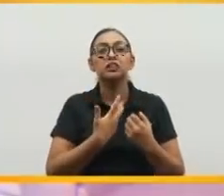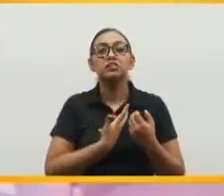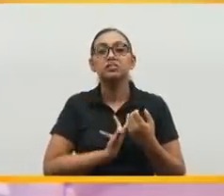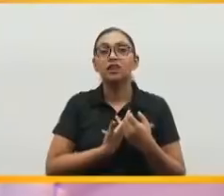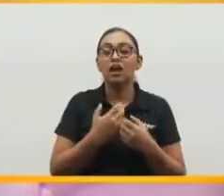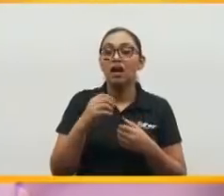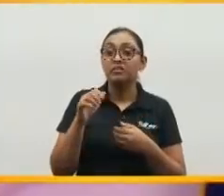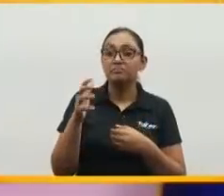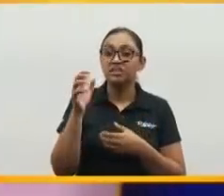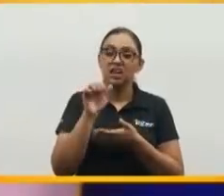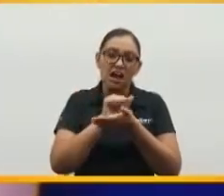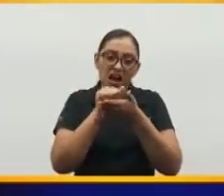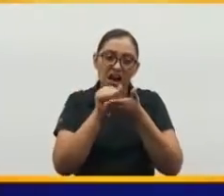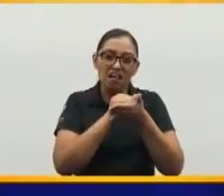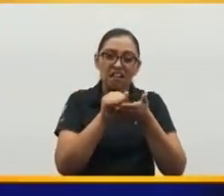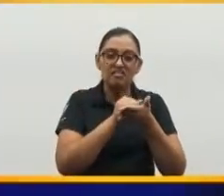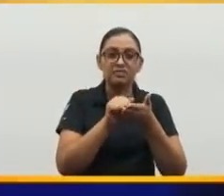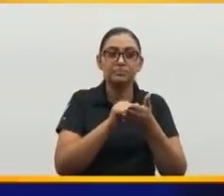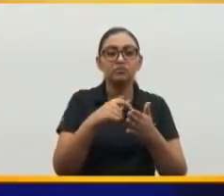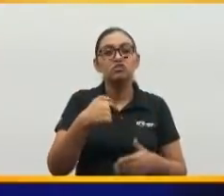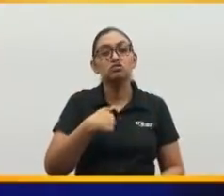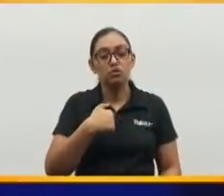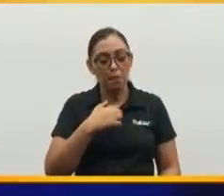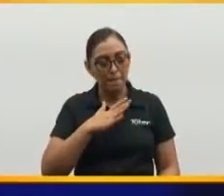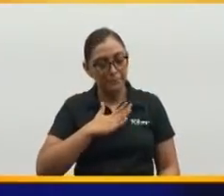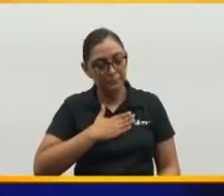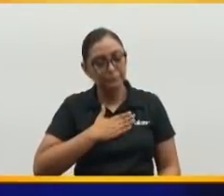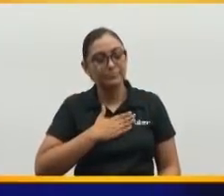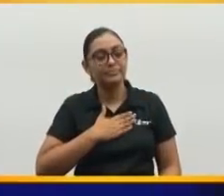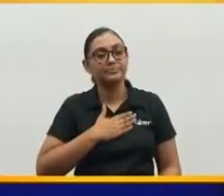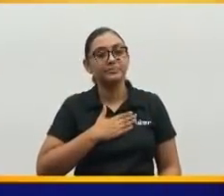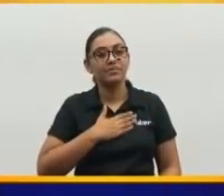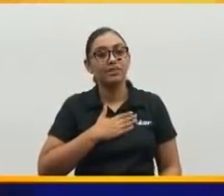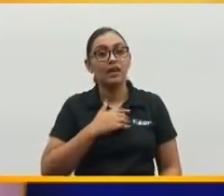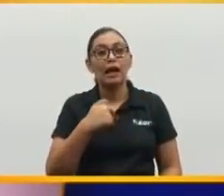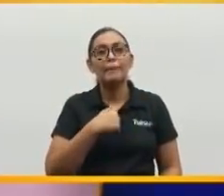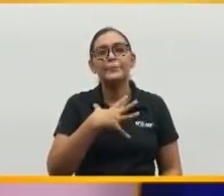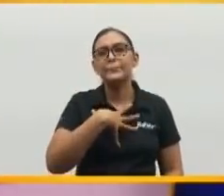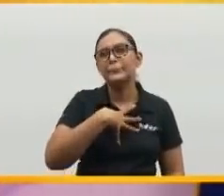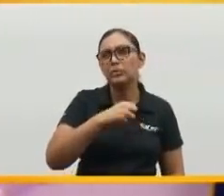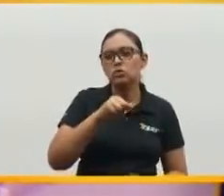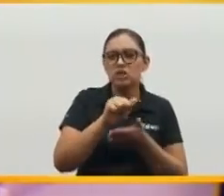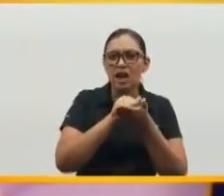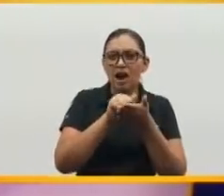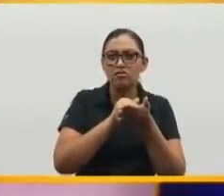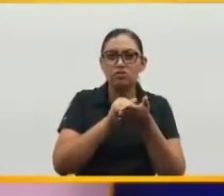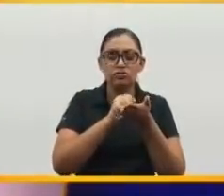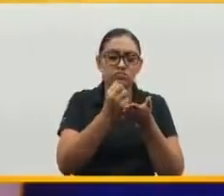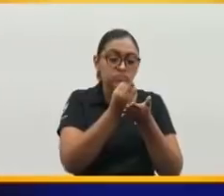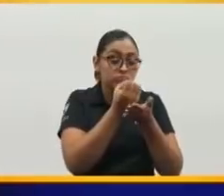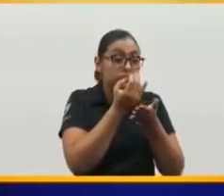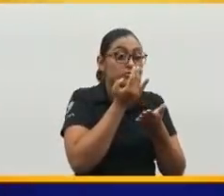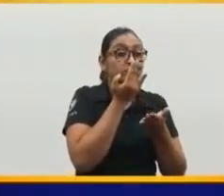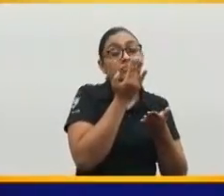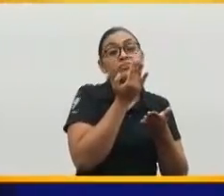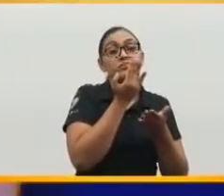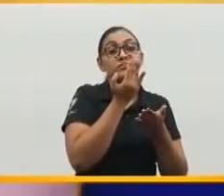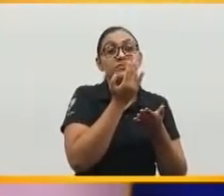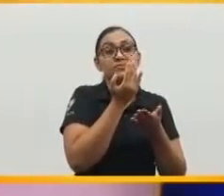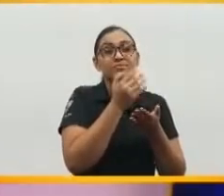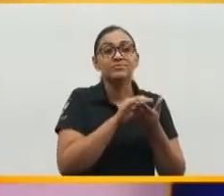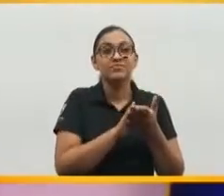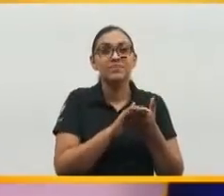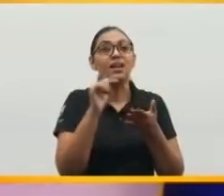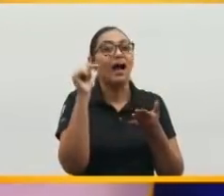más poderoso que encontraron. Yo, en lo particular, a mí me gusta el jabón que tiene olor. ¿Alguien dice amén? Por eso hay que bañarse